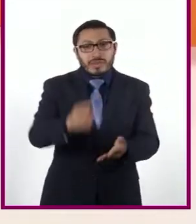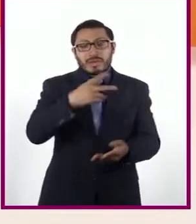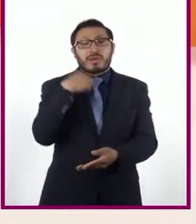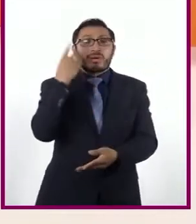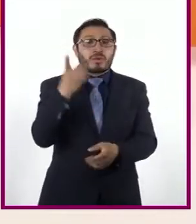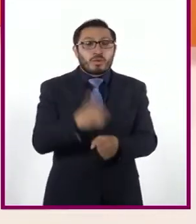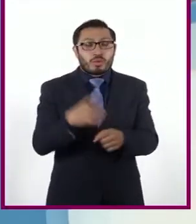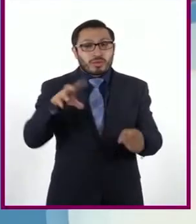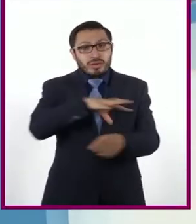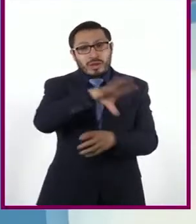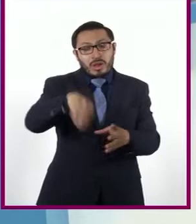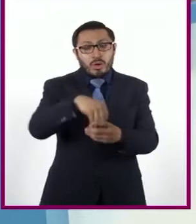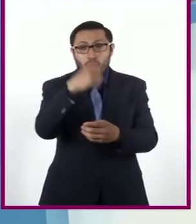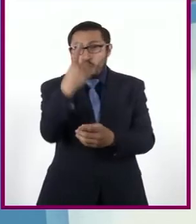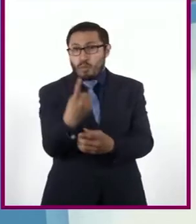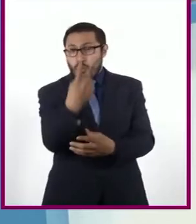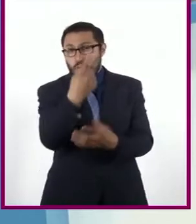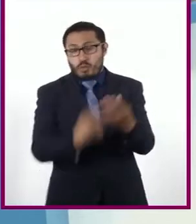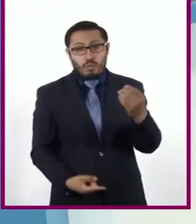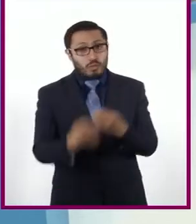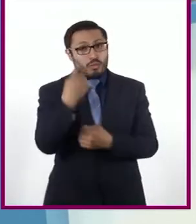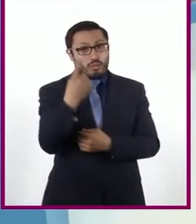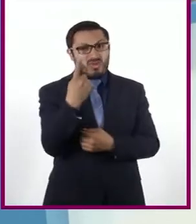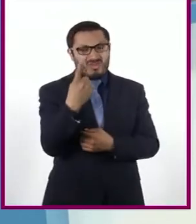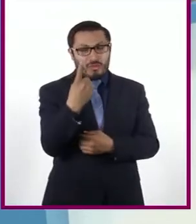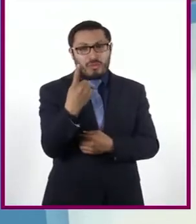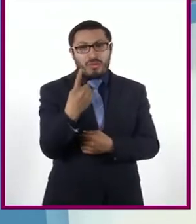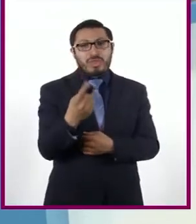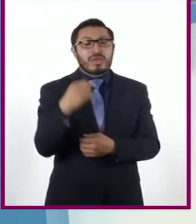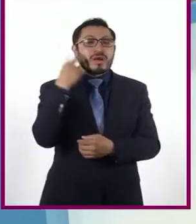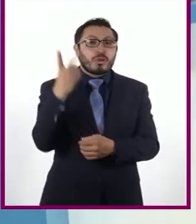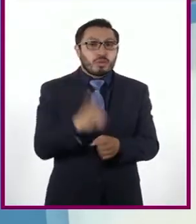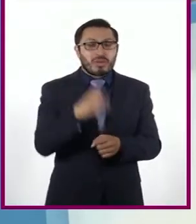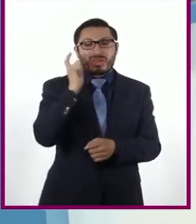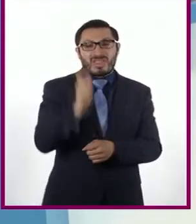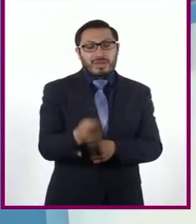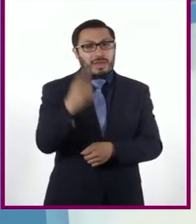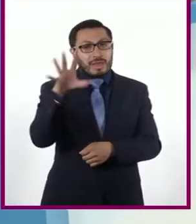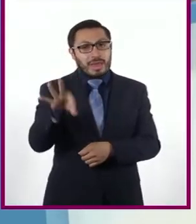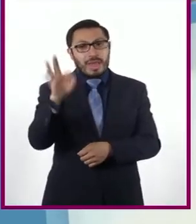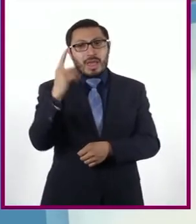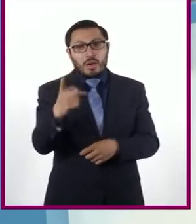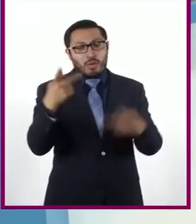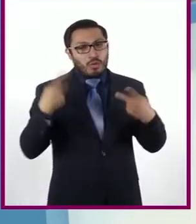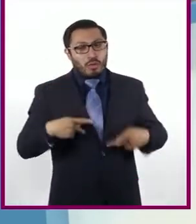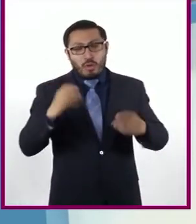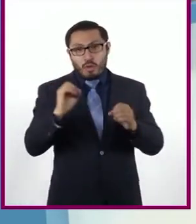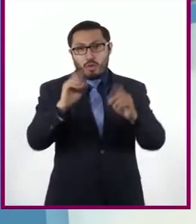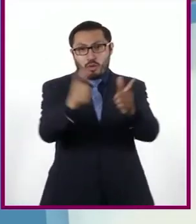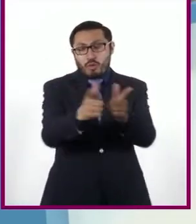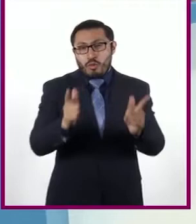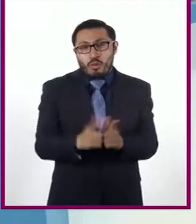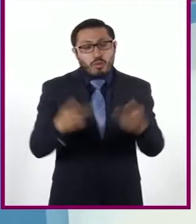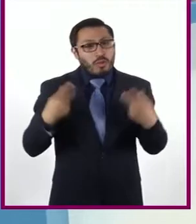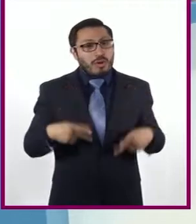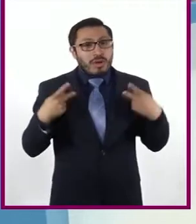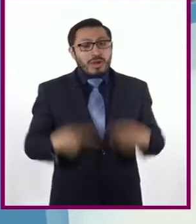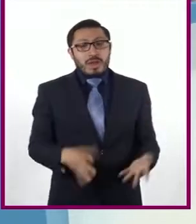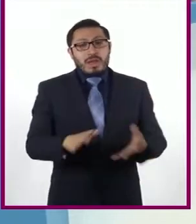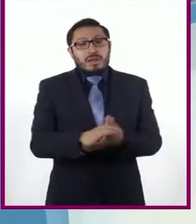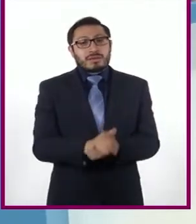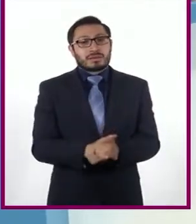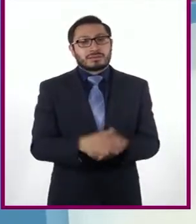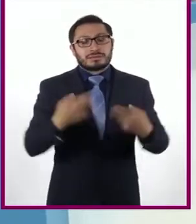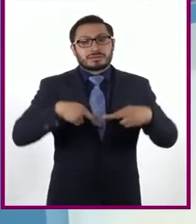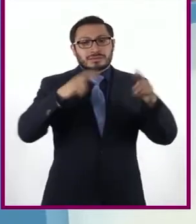a una voluntad. Esto equivale a decir, elegir un hombre o una asamblea de hombres que represente su